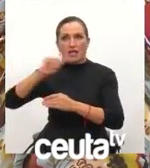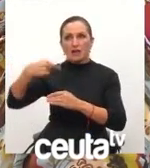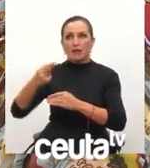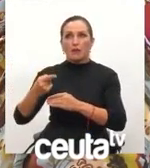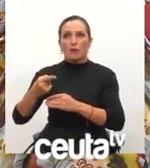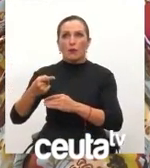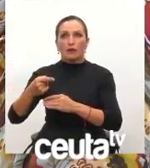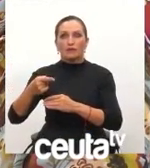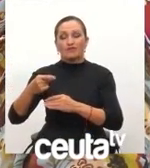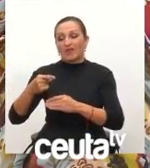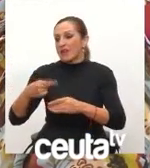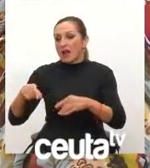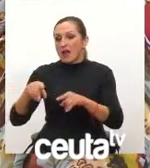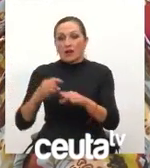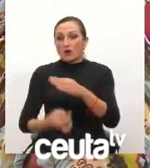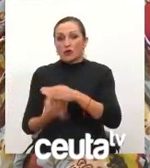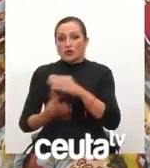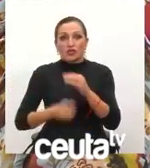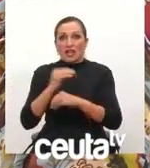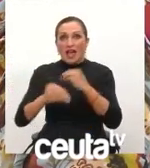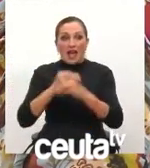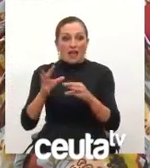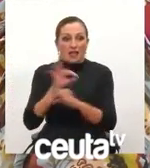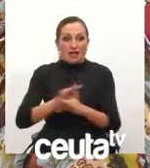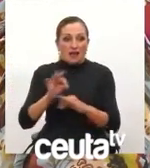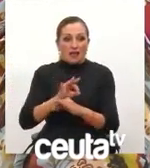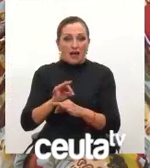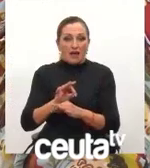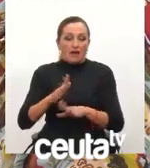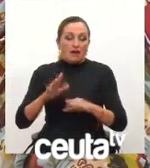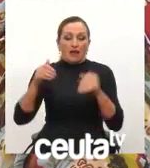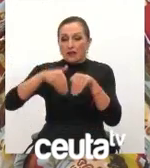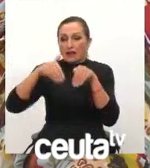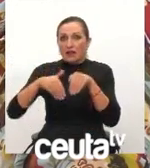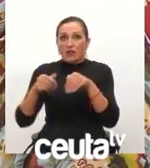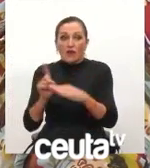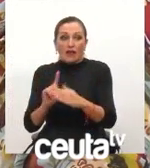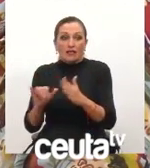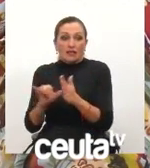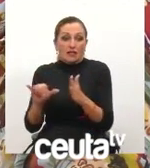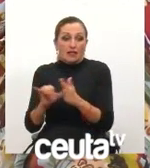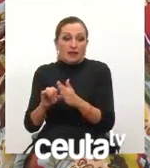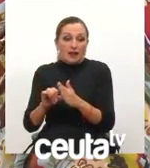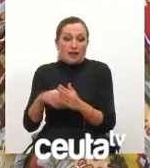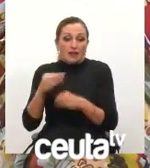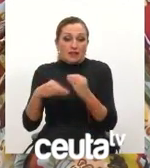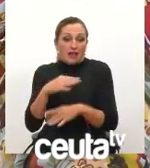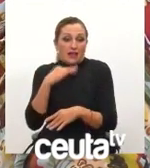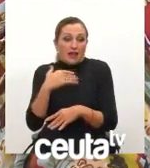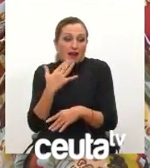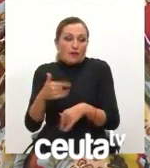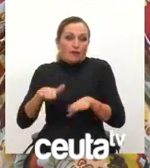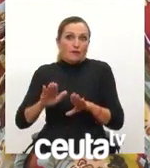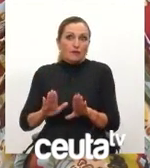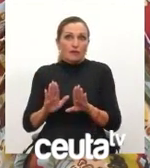mojado. Eso sí, salvo que estemos próximos a las elecciones, lo mismo se va meneando algo y se van haciendo algunas cosillas. O el señor